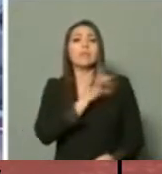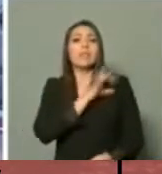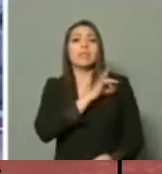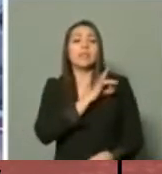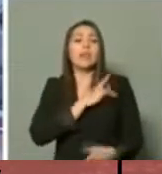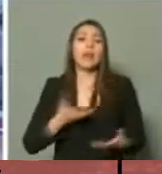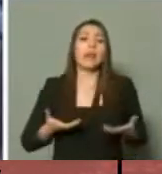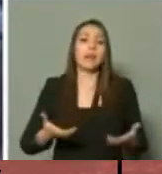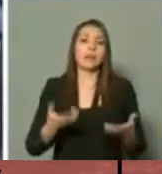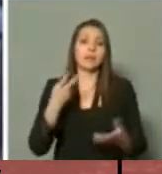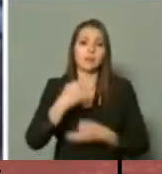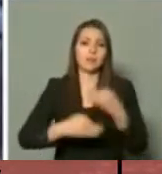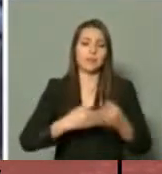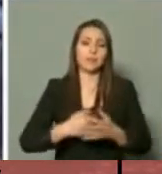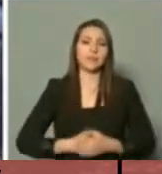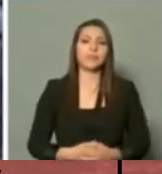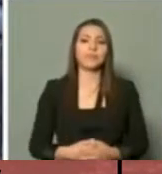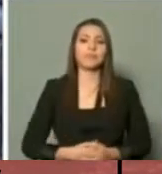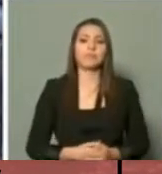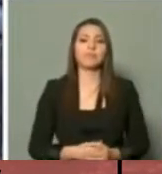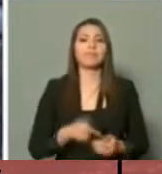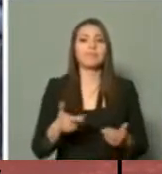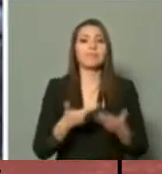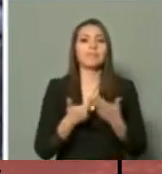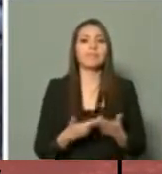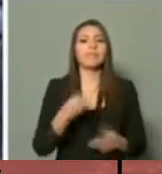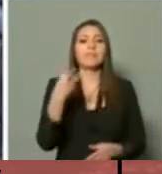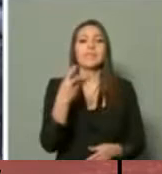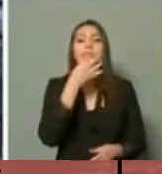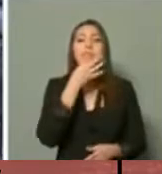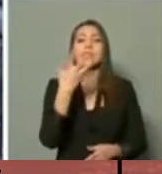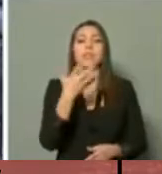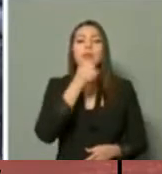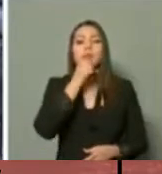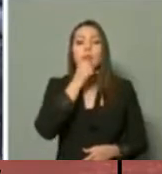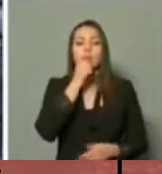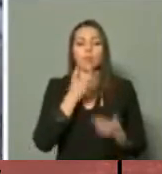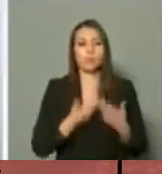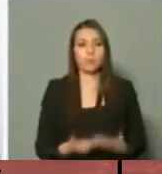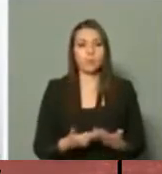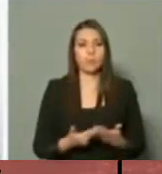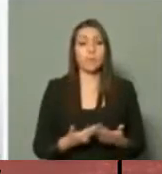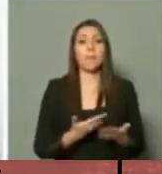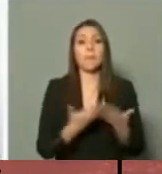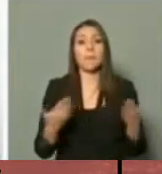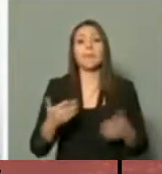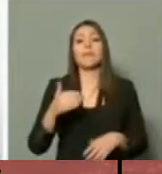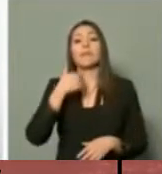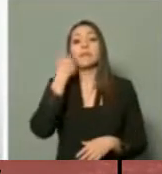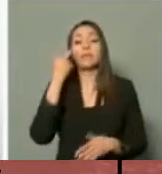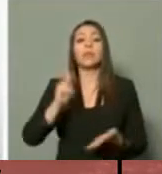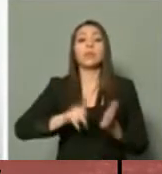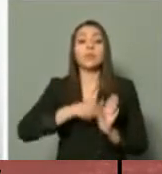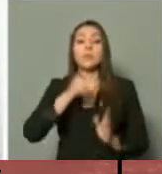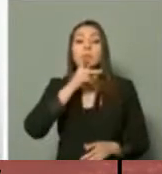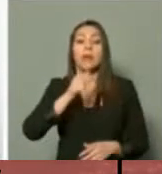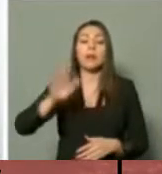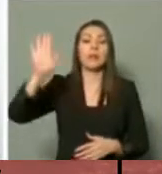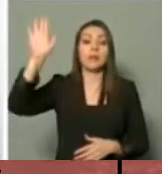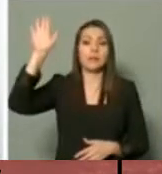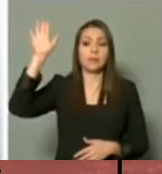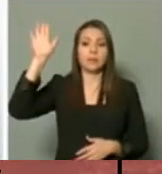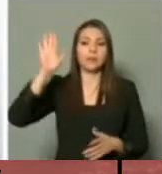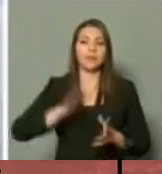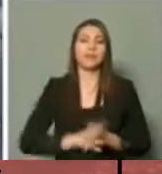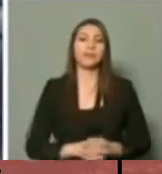cuánto? Candidata, le restan 3 minutos con 5 segundos en su bolsa de tiempo. Quien desea hacer uso de la palabra nuevamente puede levantar la mano a